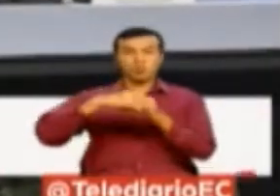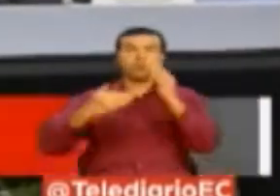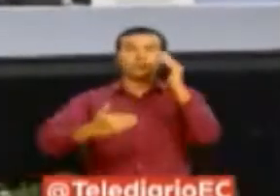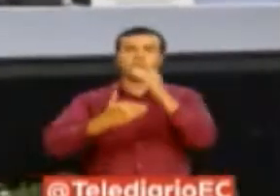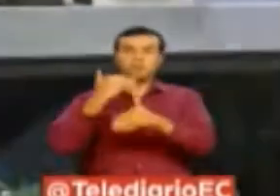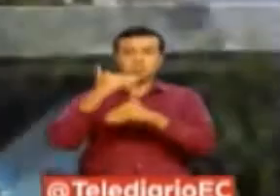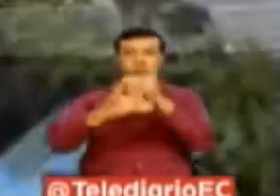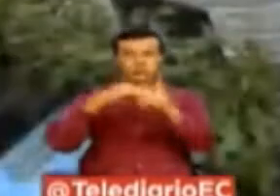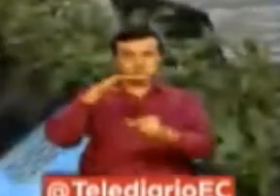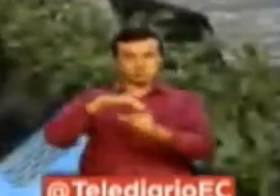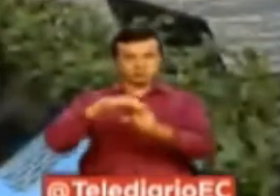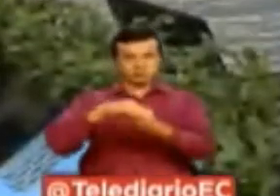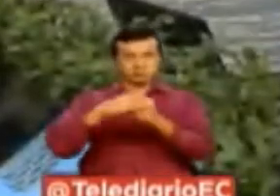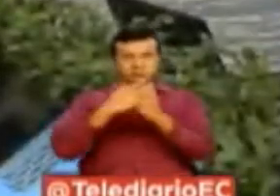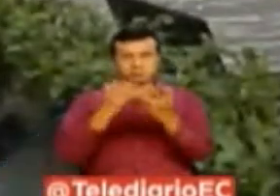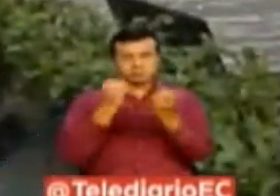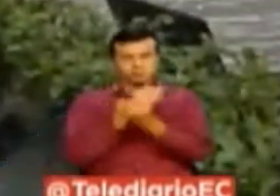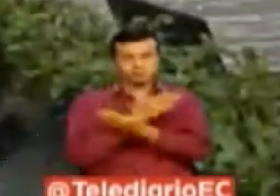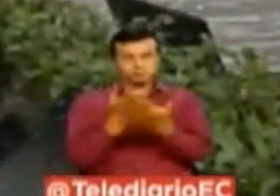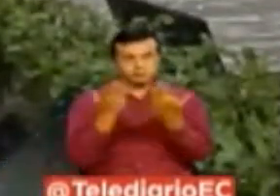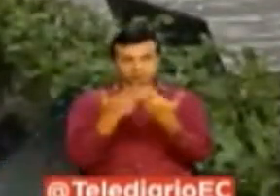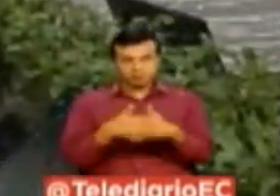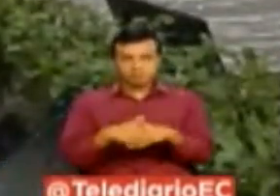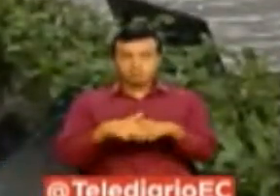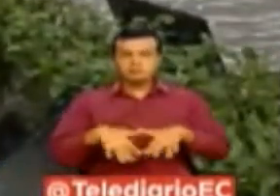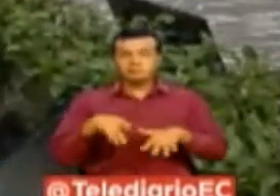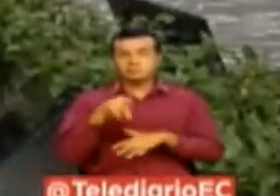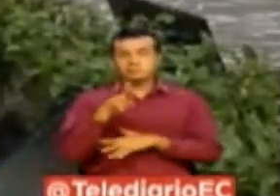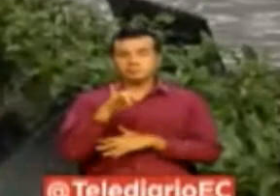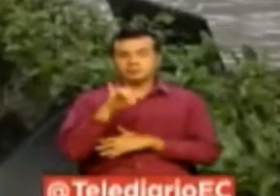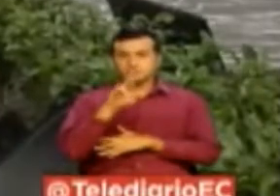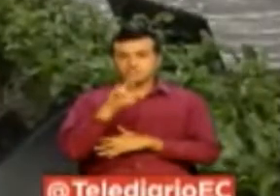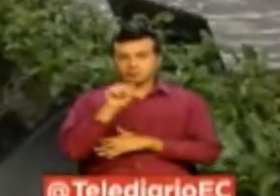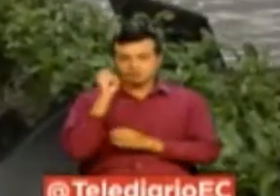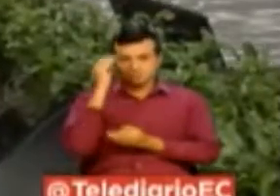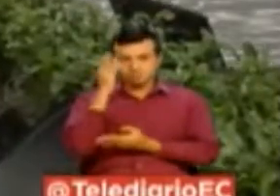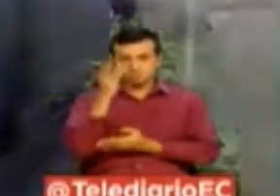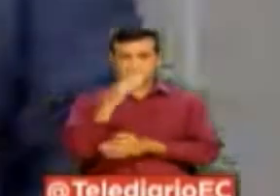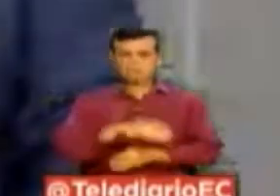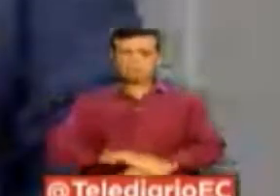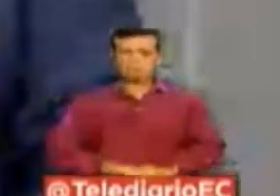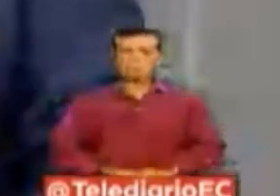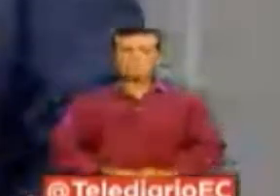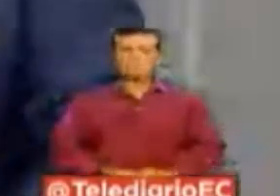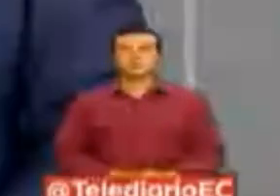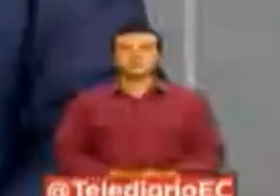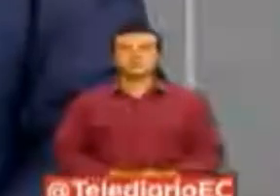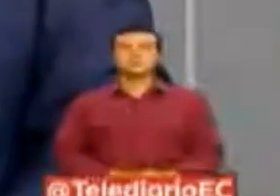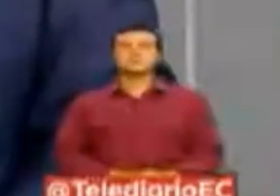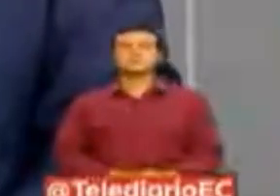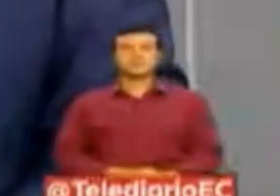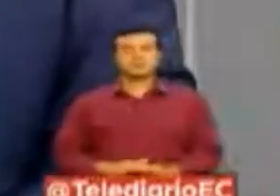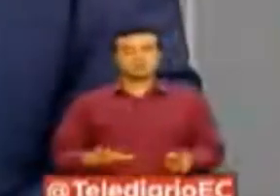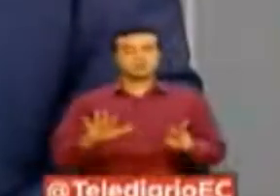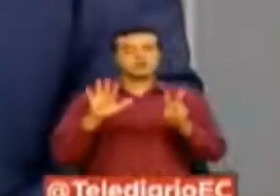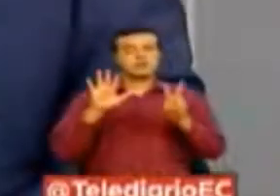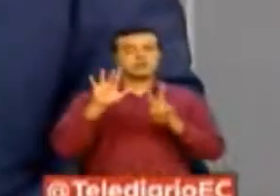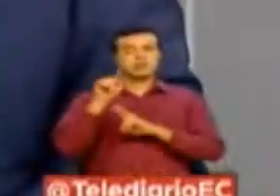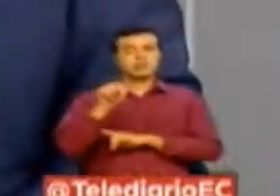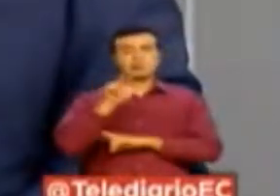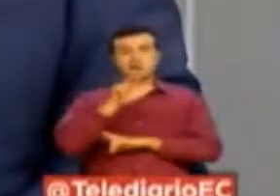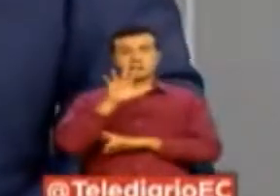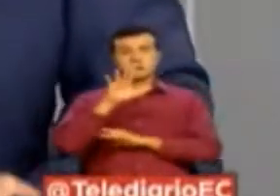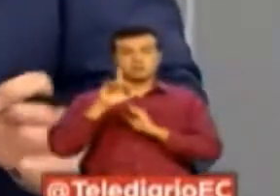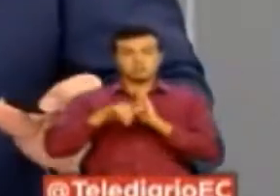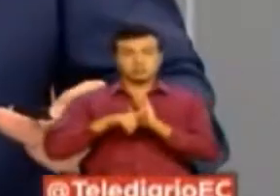prepara un proceso electoral con imágenes de josé luís rodríguez en pereira alegramos telediario siete de la mañana con treinta y